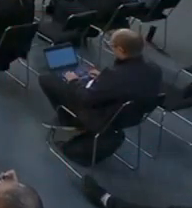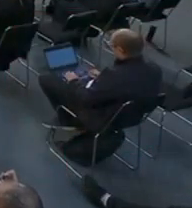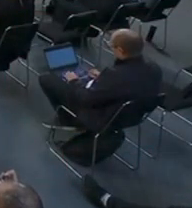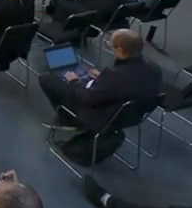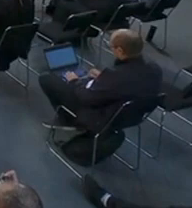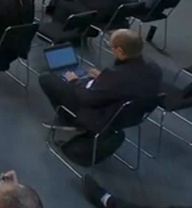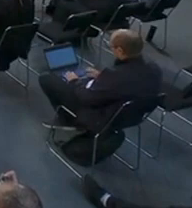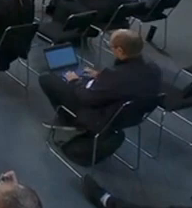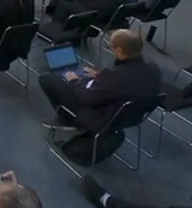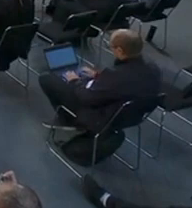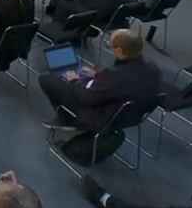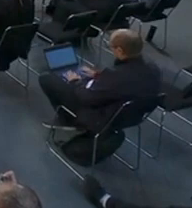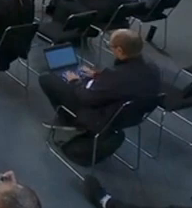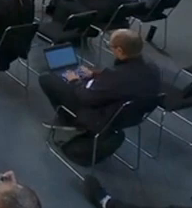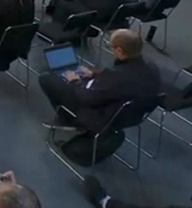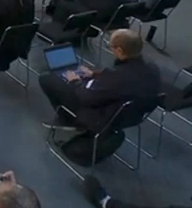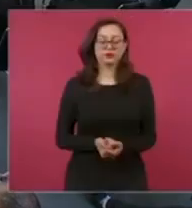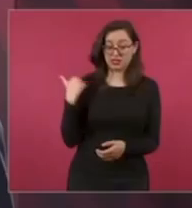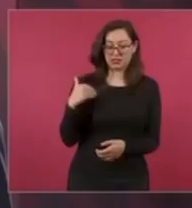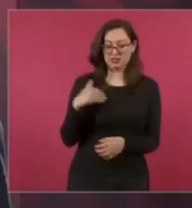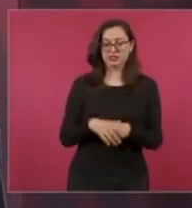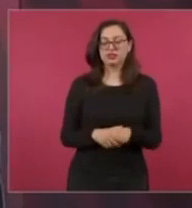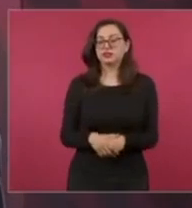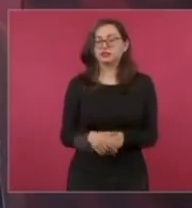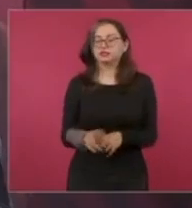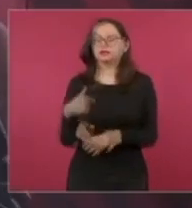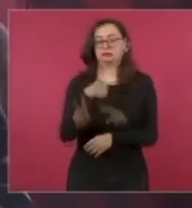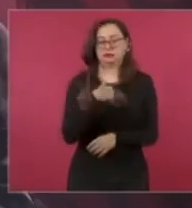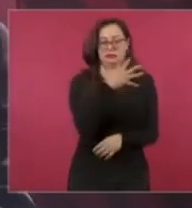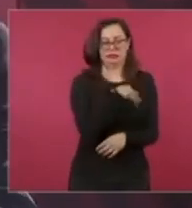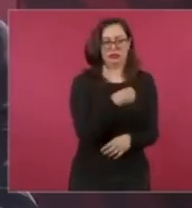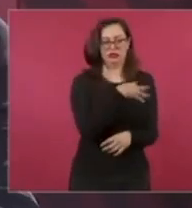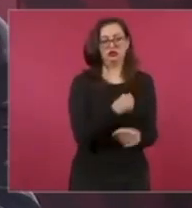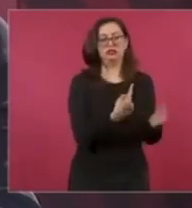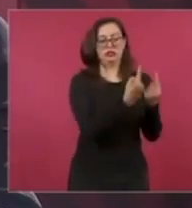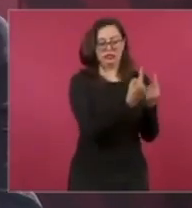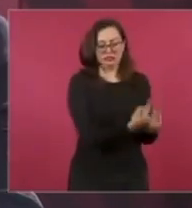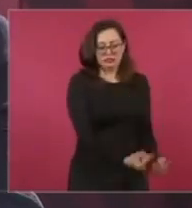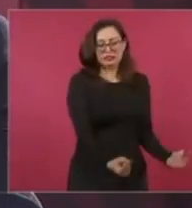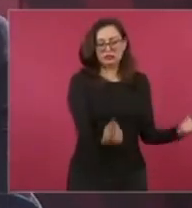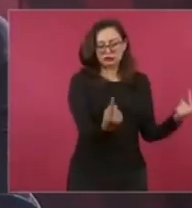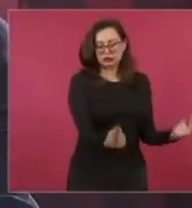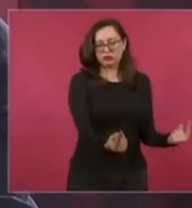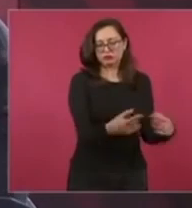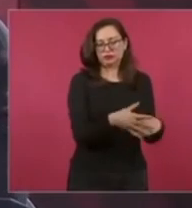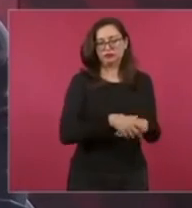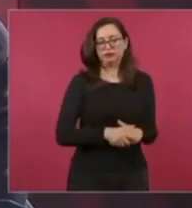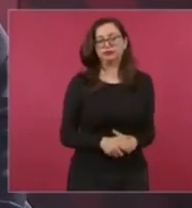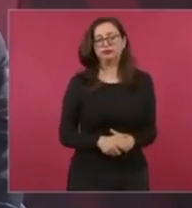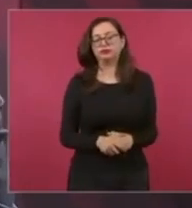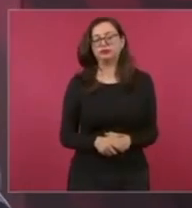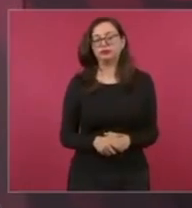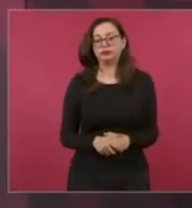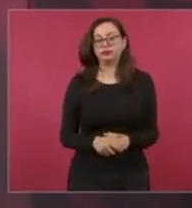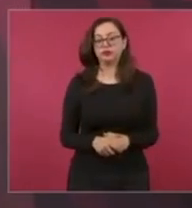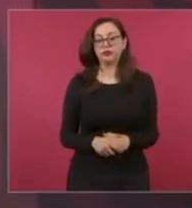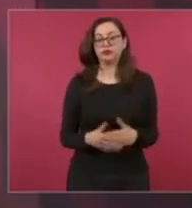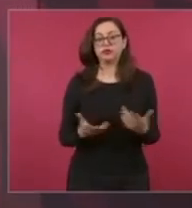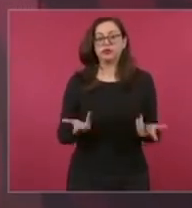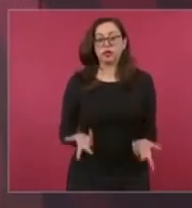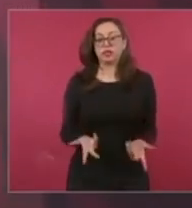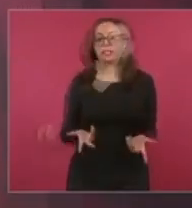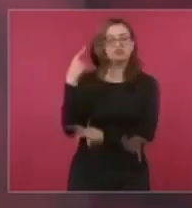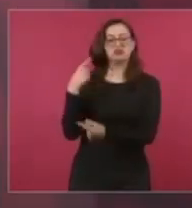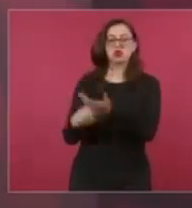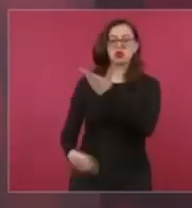movimiento que hubo de los pozos petroleros y sacaron órdenes de aprehensión, en mi contra, en